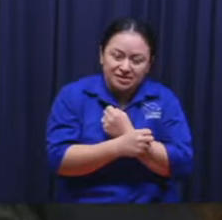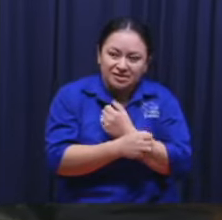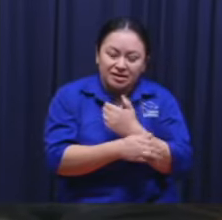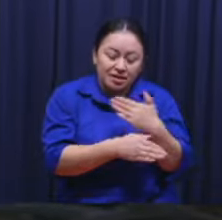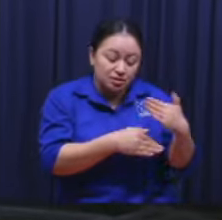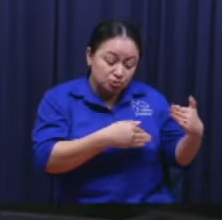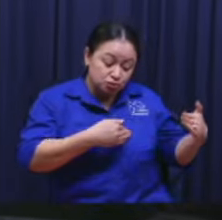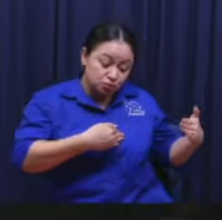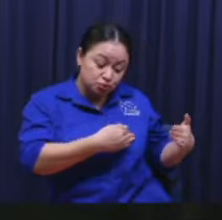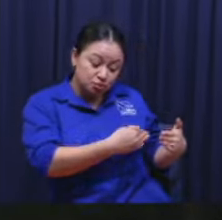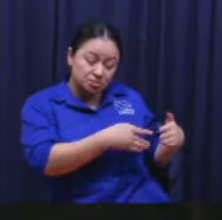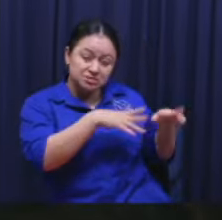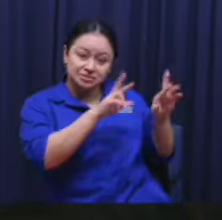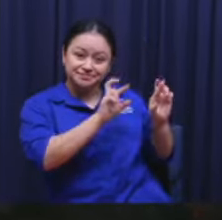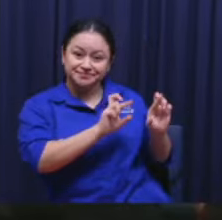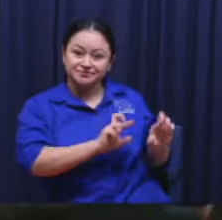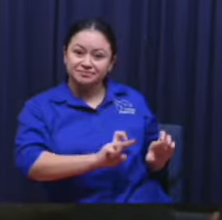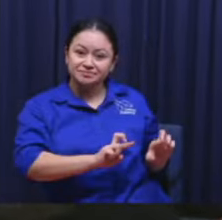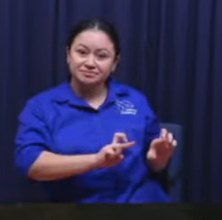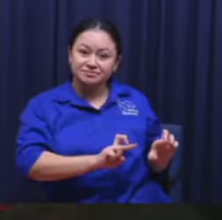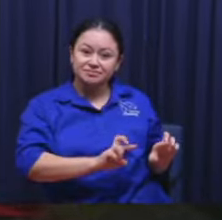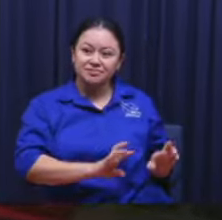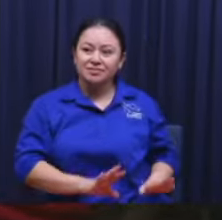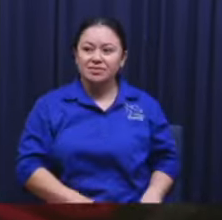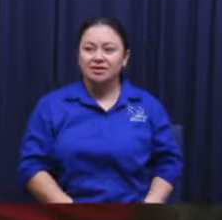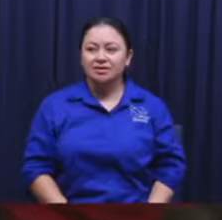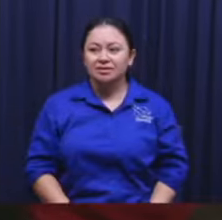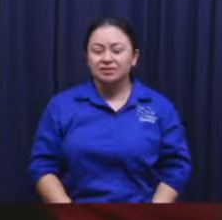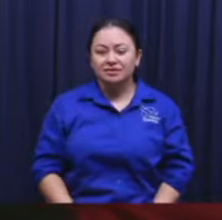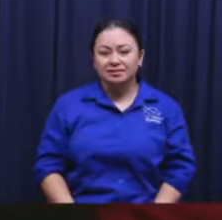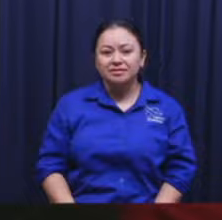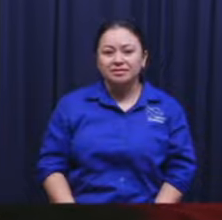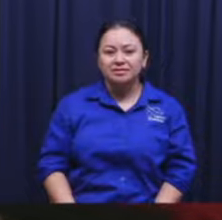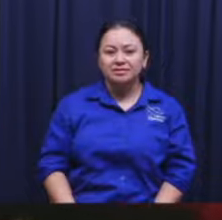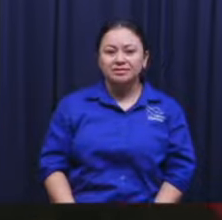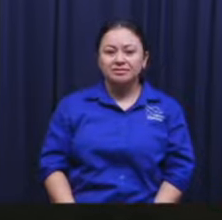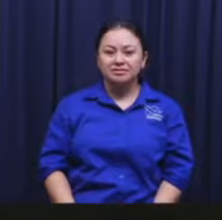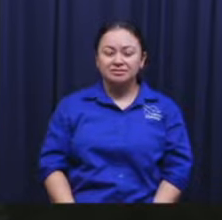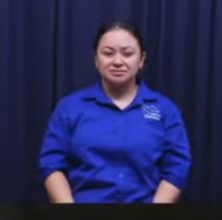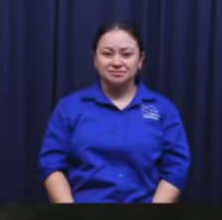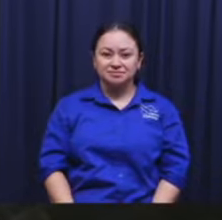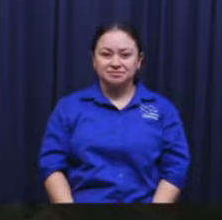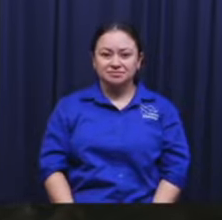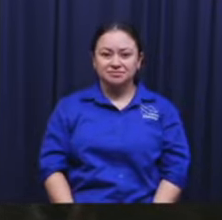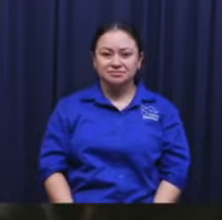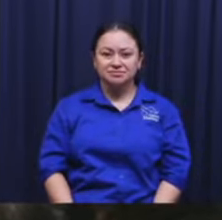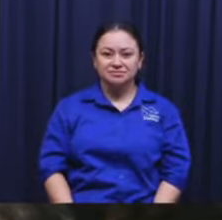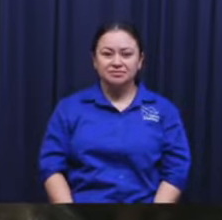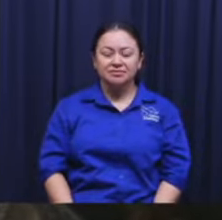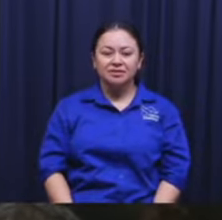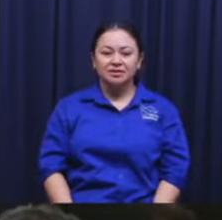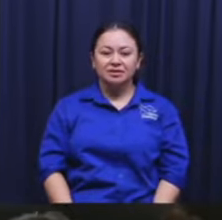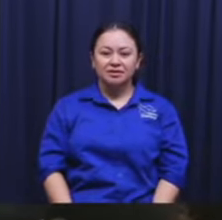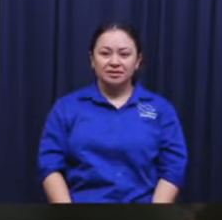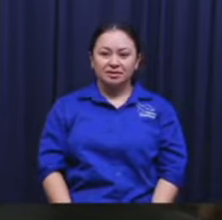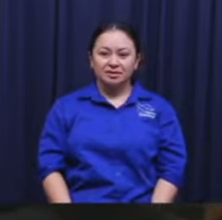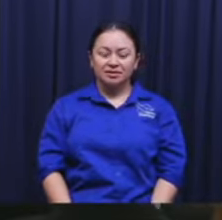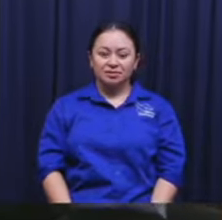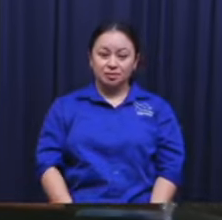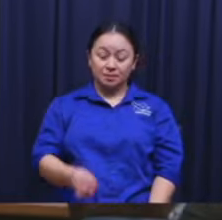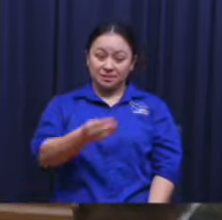El anuncio que nos ponen aquí: un nuevo mandamiento os doy. ¿Qué? Que os améis los unos a los